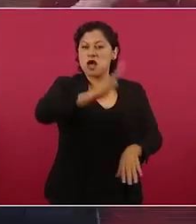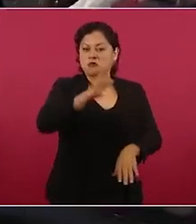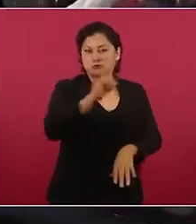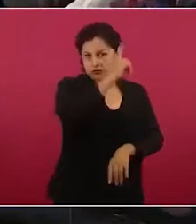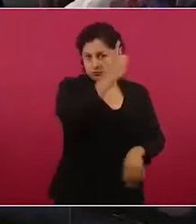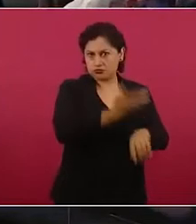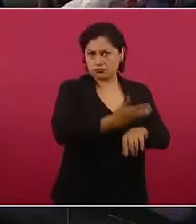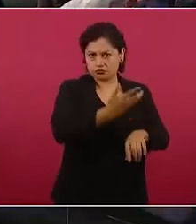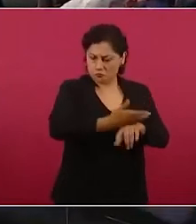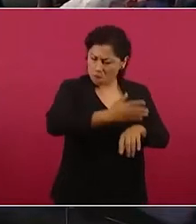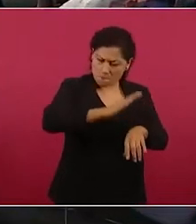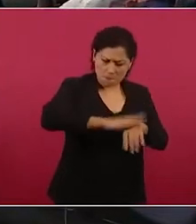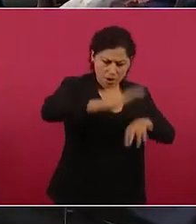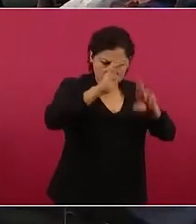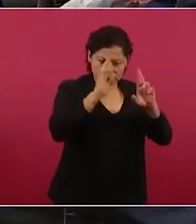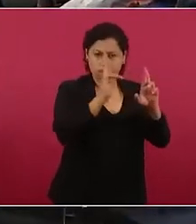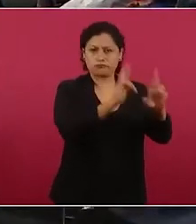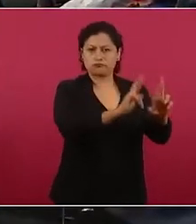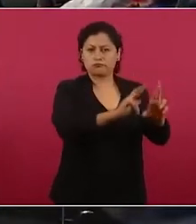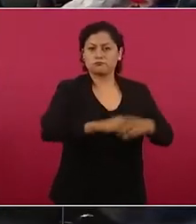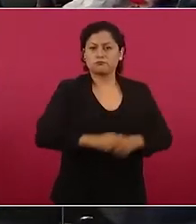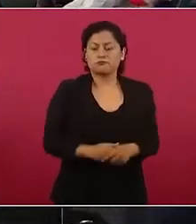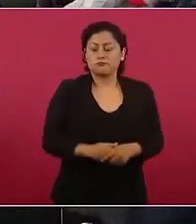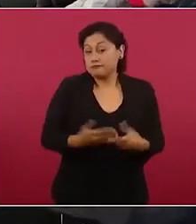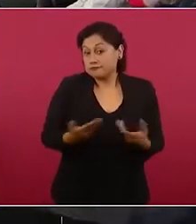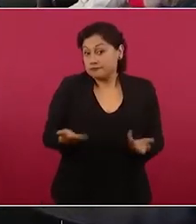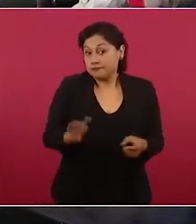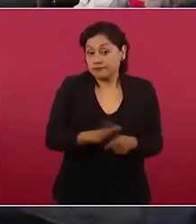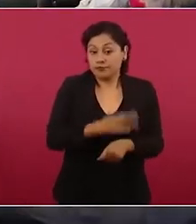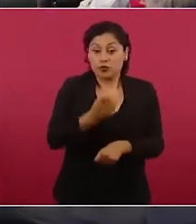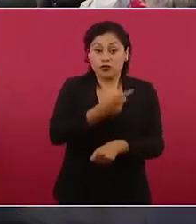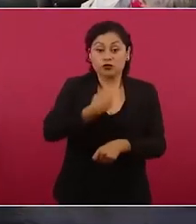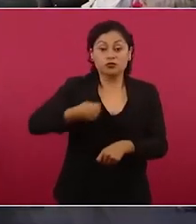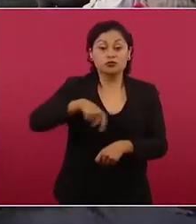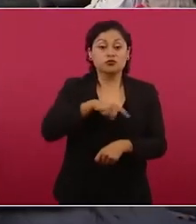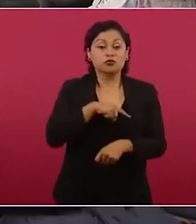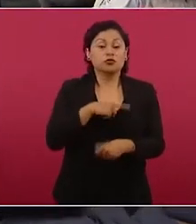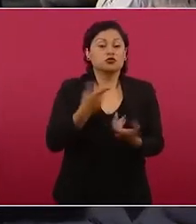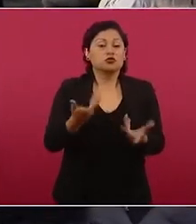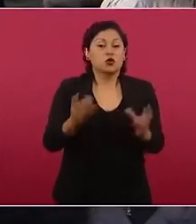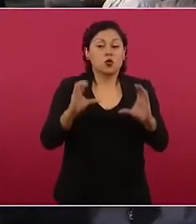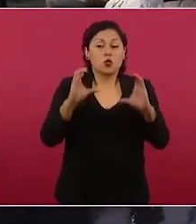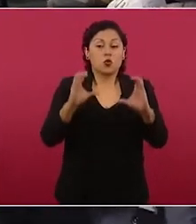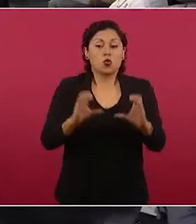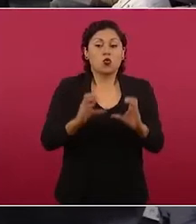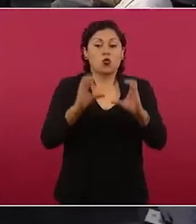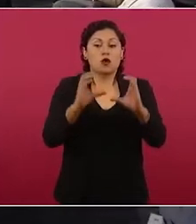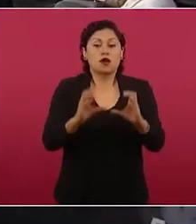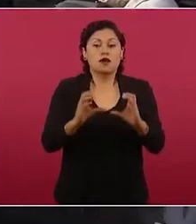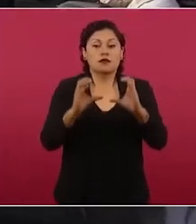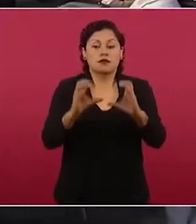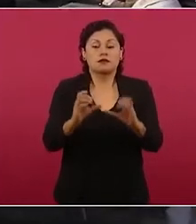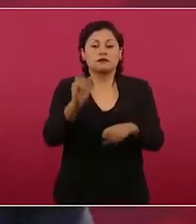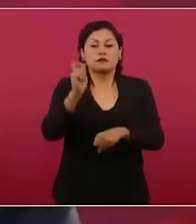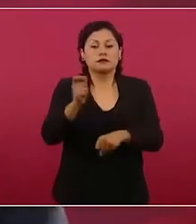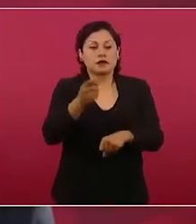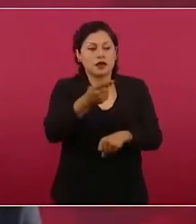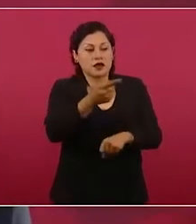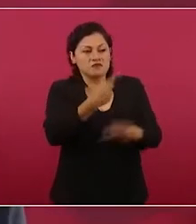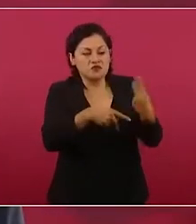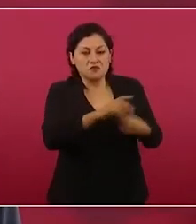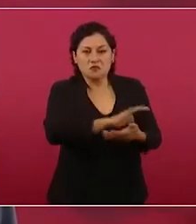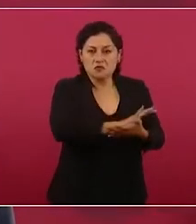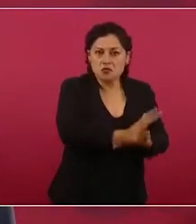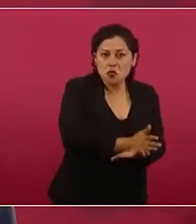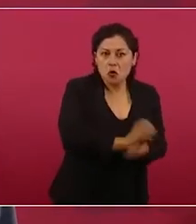paisanos. Y cuidamos de que no haya maltrato, de que no haya discriminación.